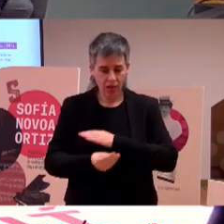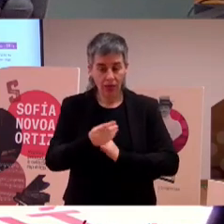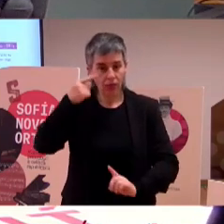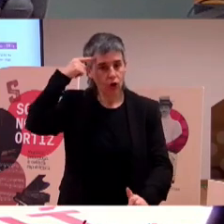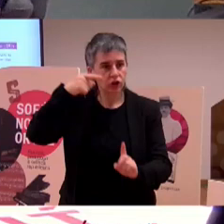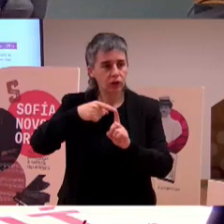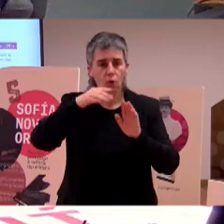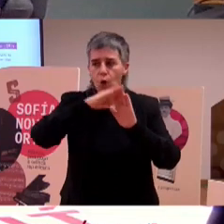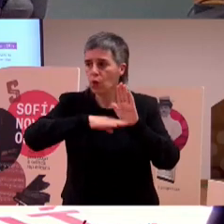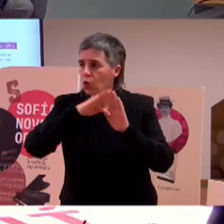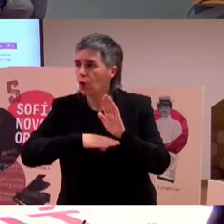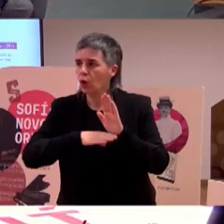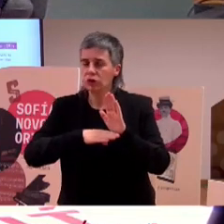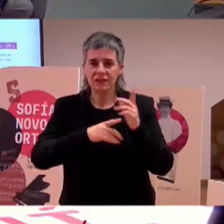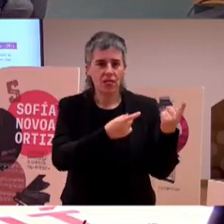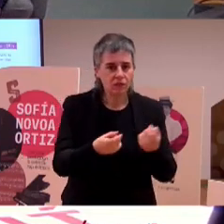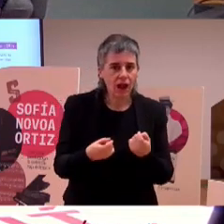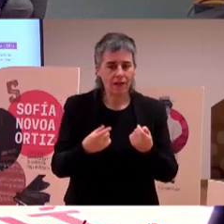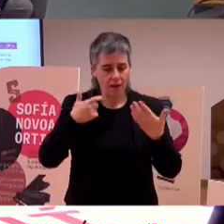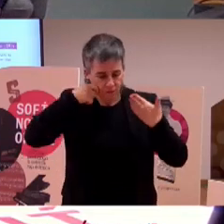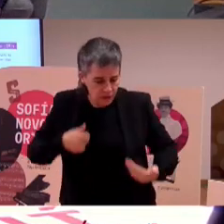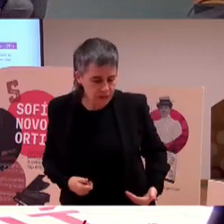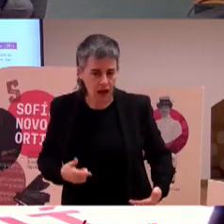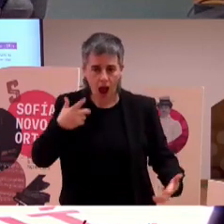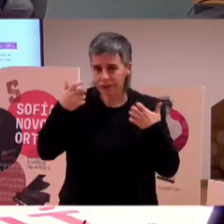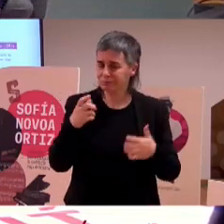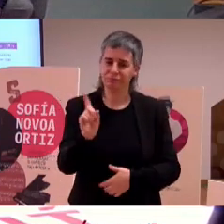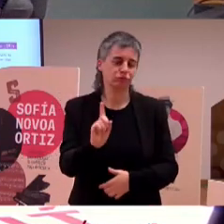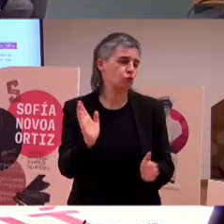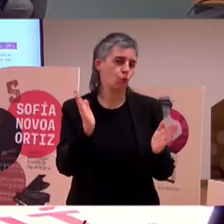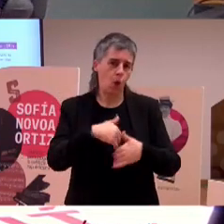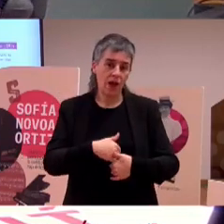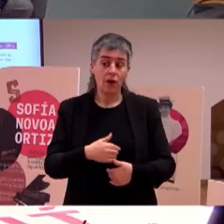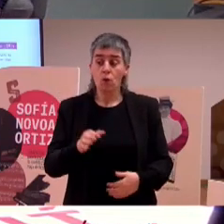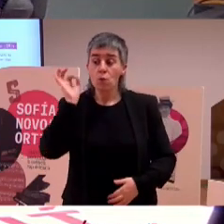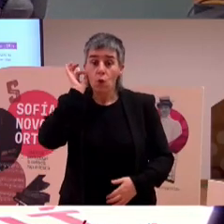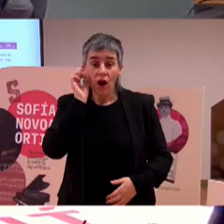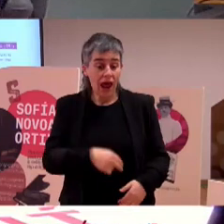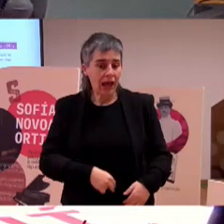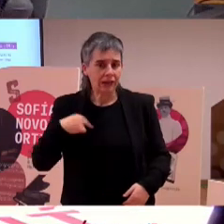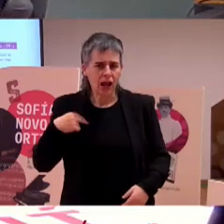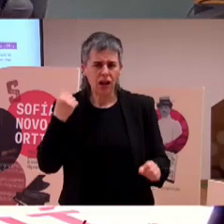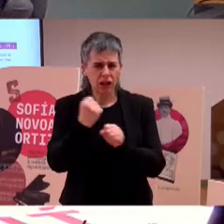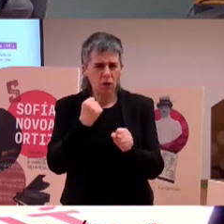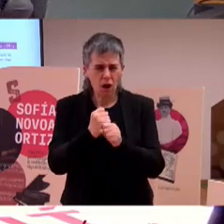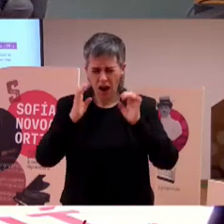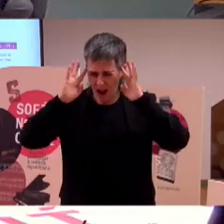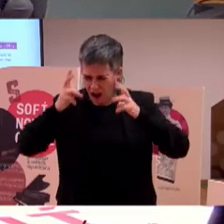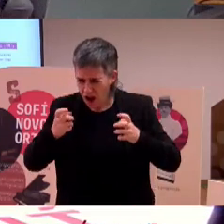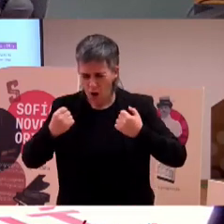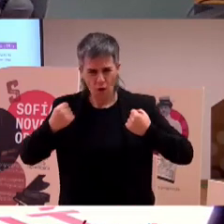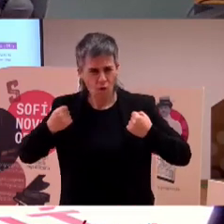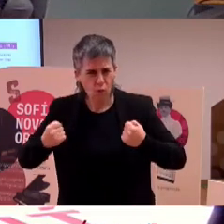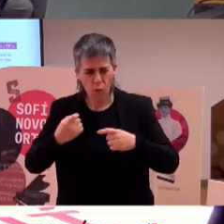condiciones necesarias ni física ni artísticamente. La mujer en general no puede resistir el trabajo brutal y la tensión nerviosa que